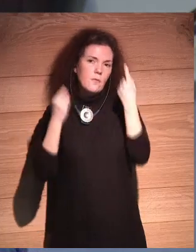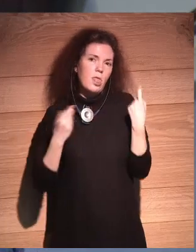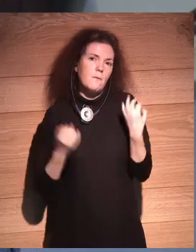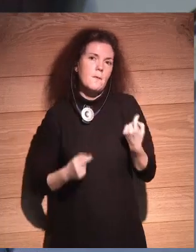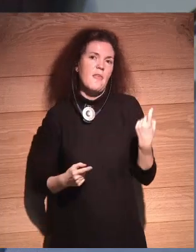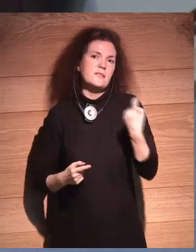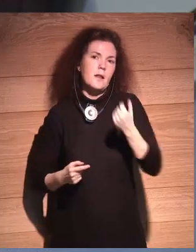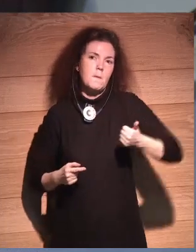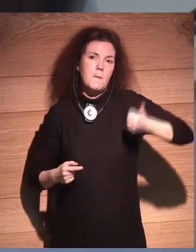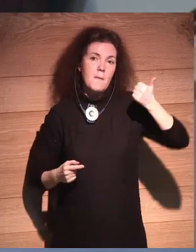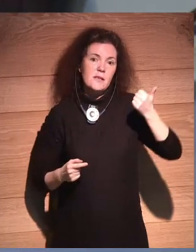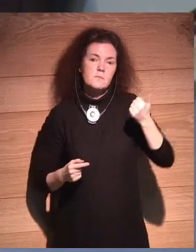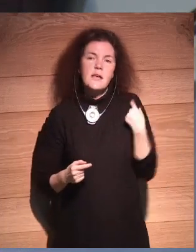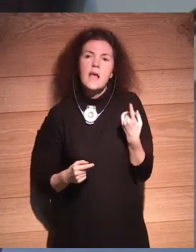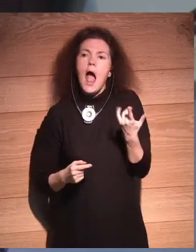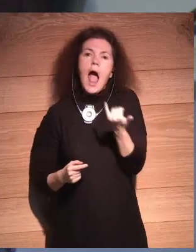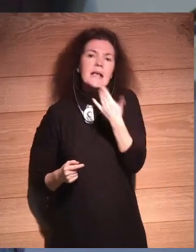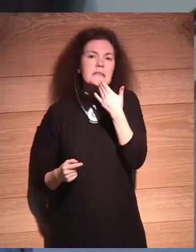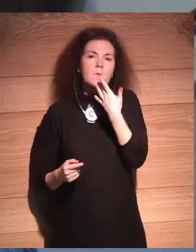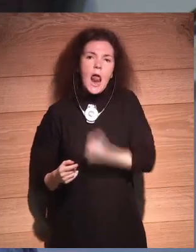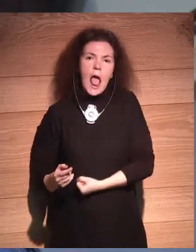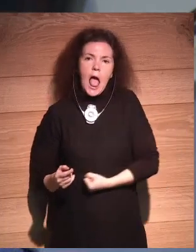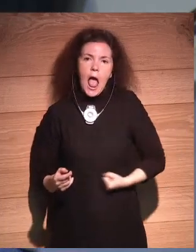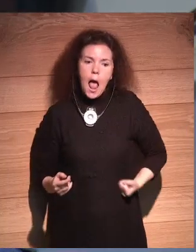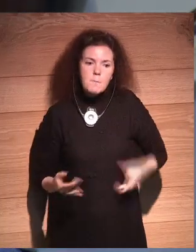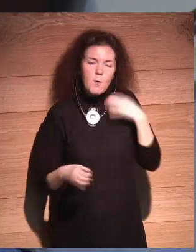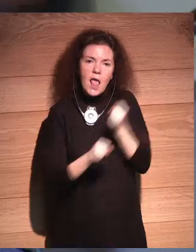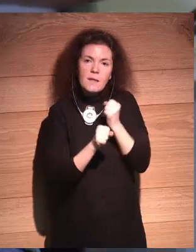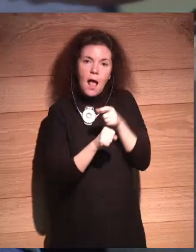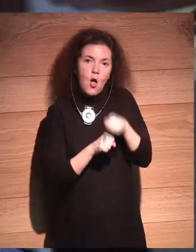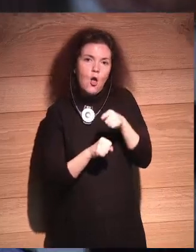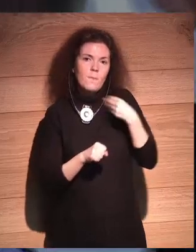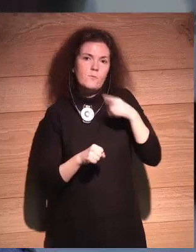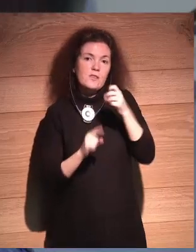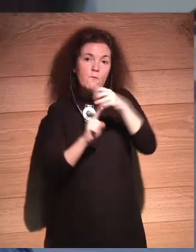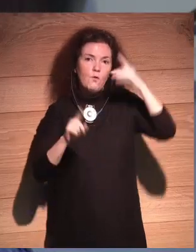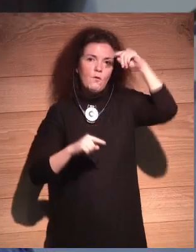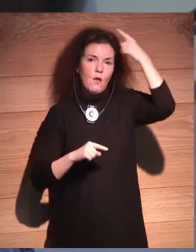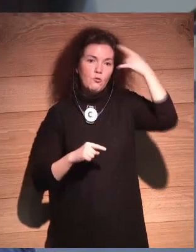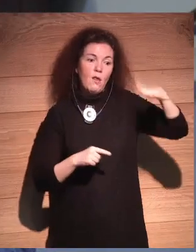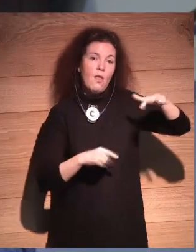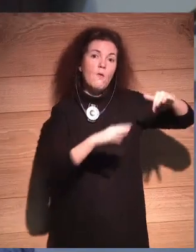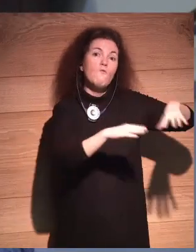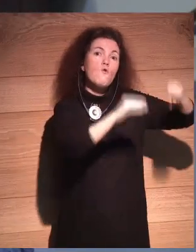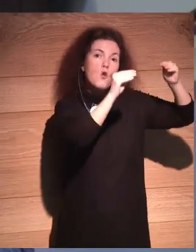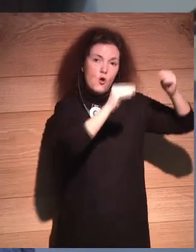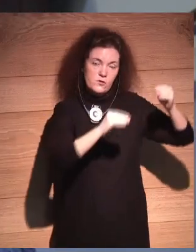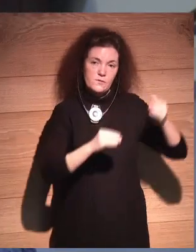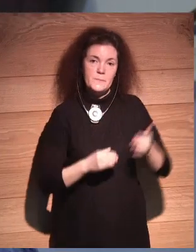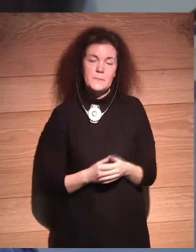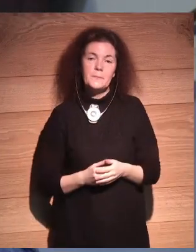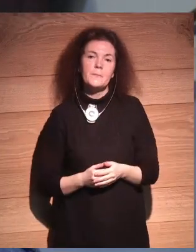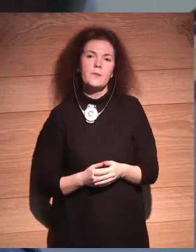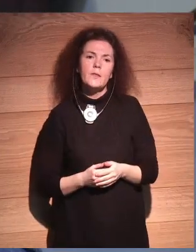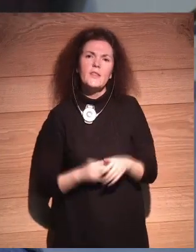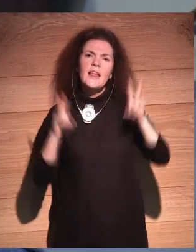hecho existe un apetito por esta labor que va a realizar el Foro de la Cultura en Burgos.